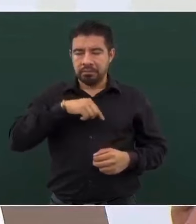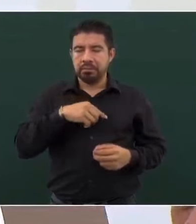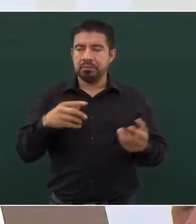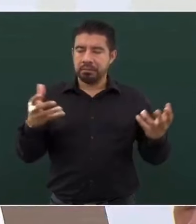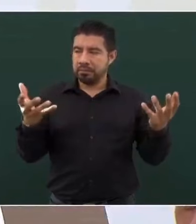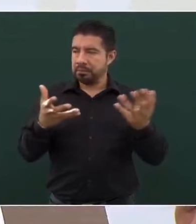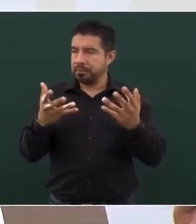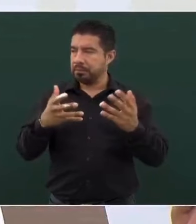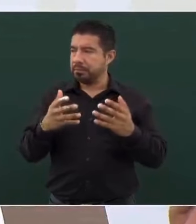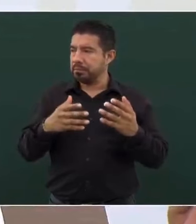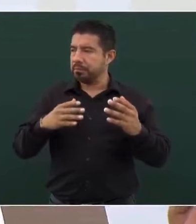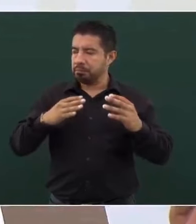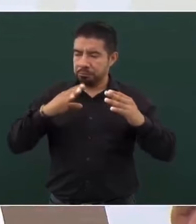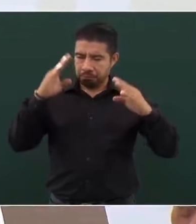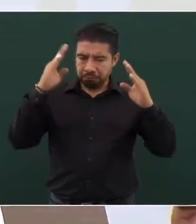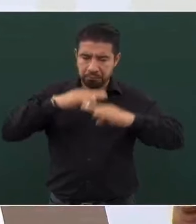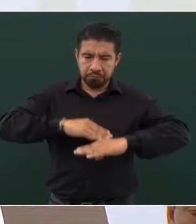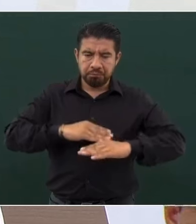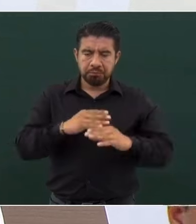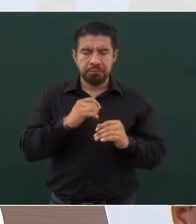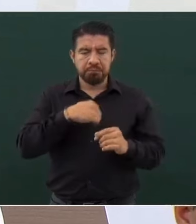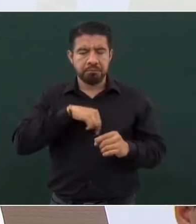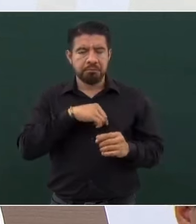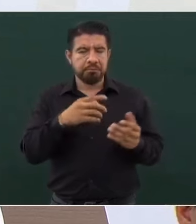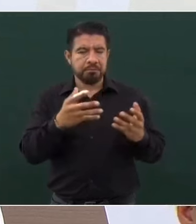lo que está pasando,